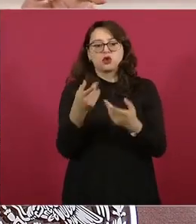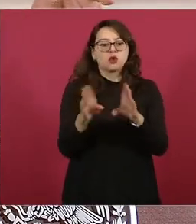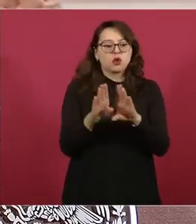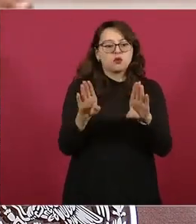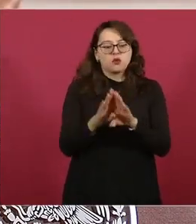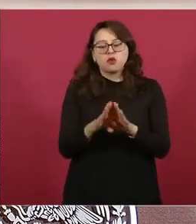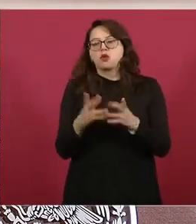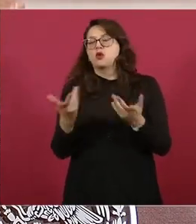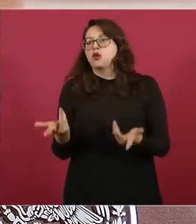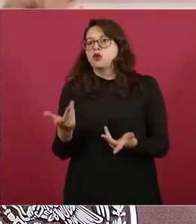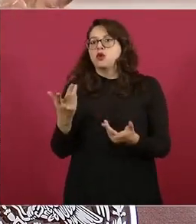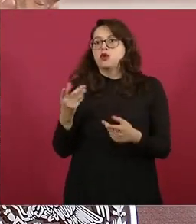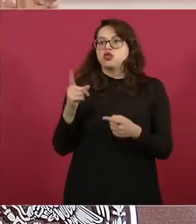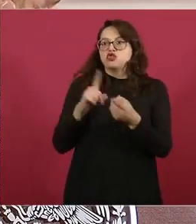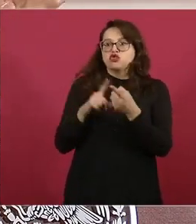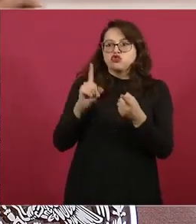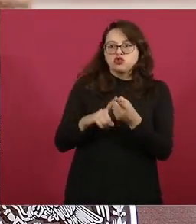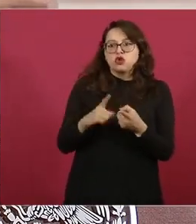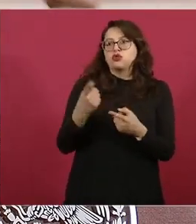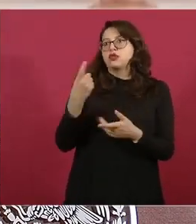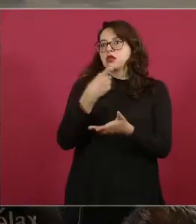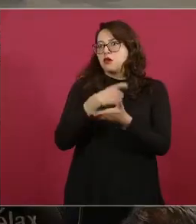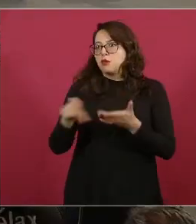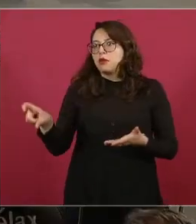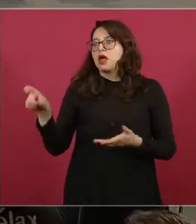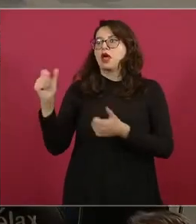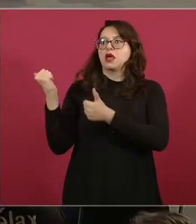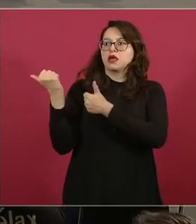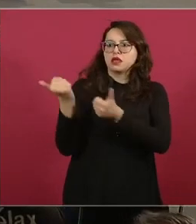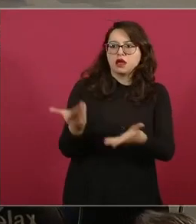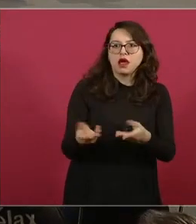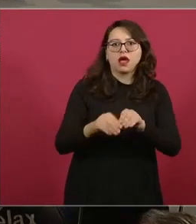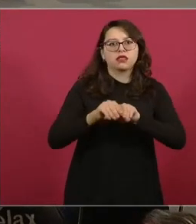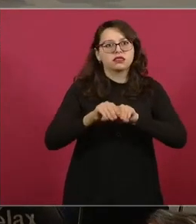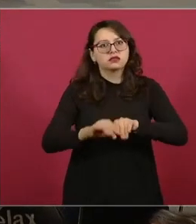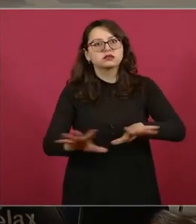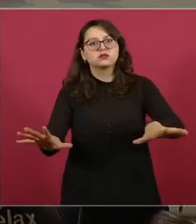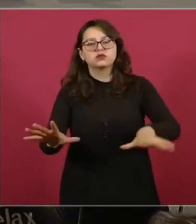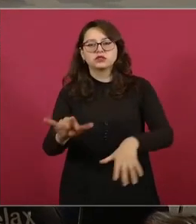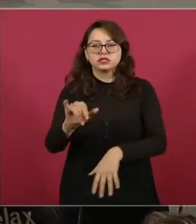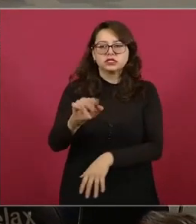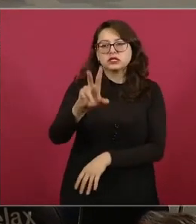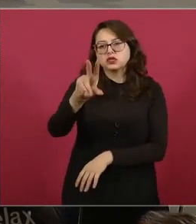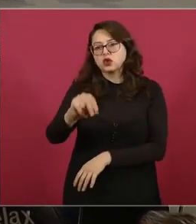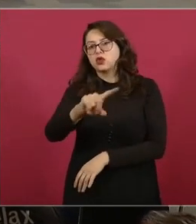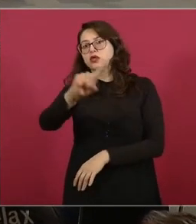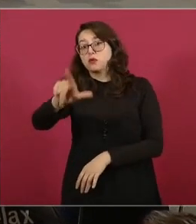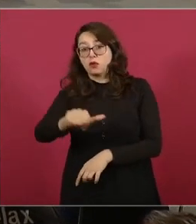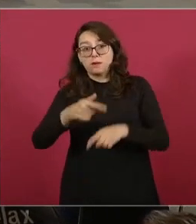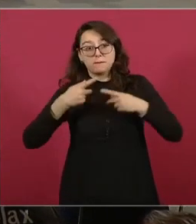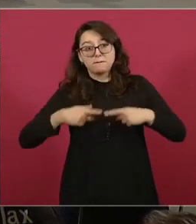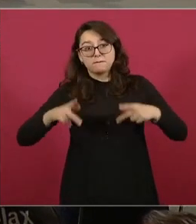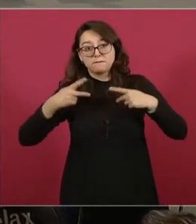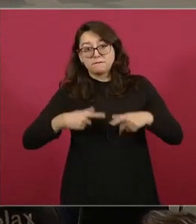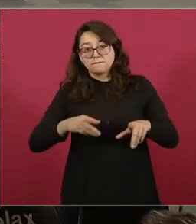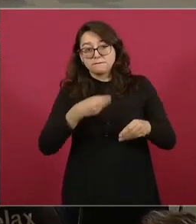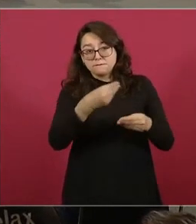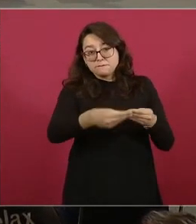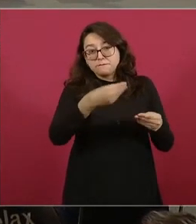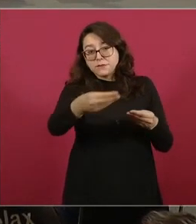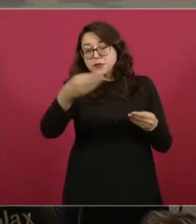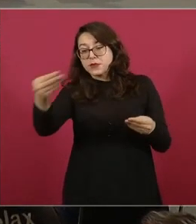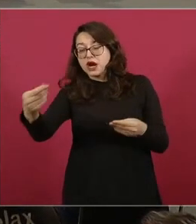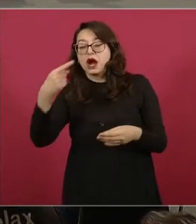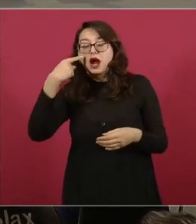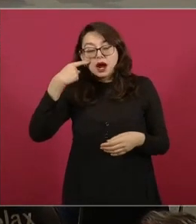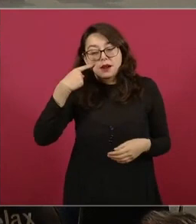es decir, saber que el medicamento, una vez que es adquirido, distribuido y llevado al almacén y luego a la farmacia, llega a manos de